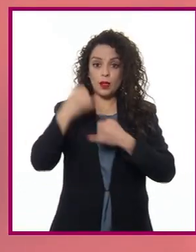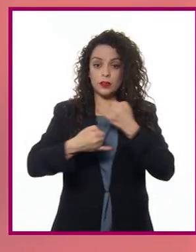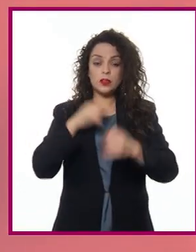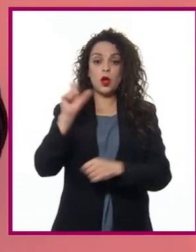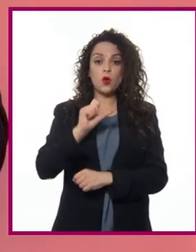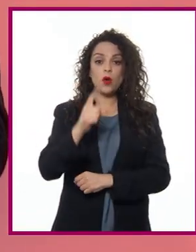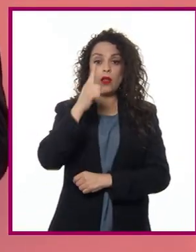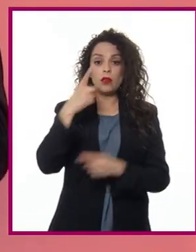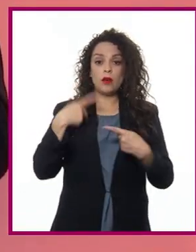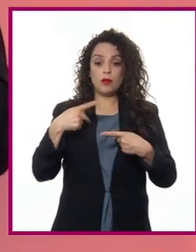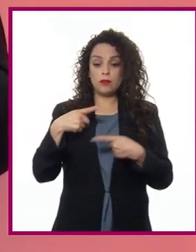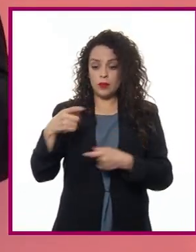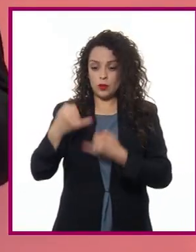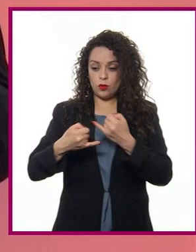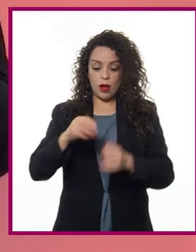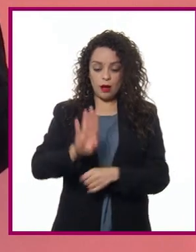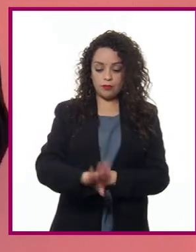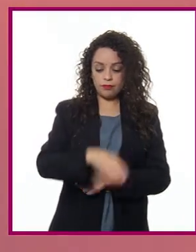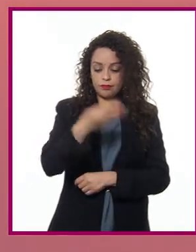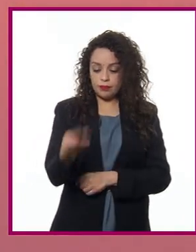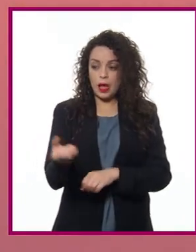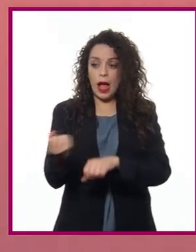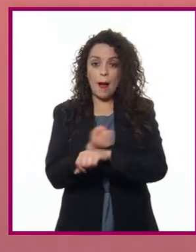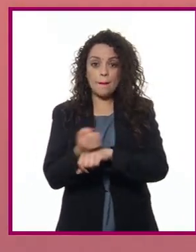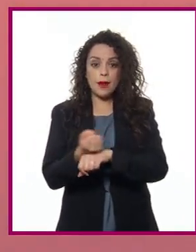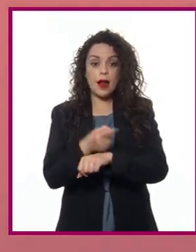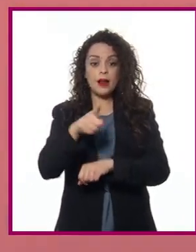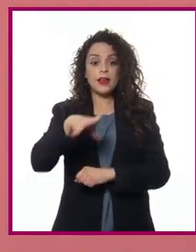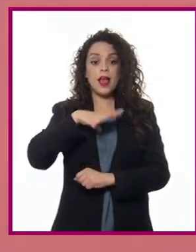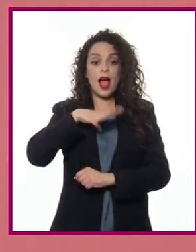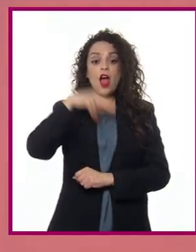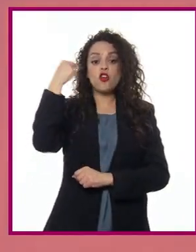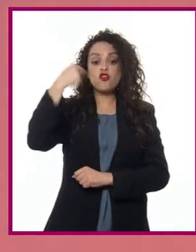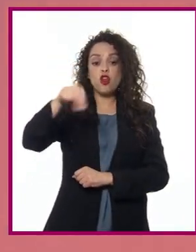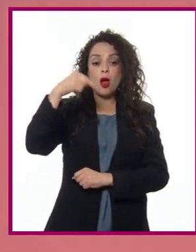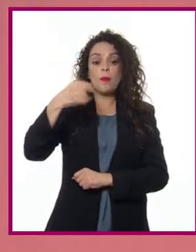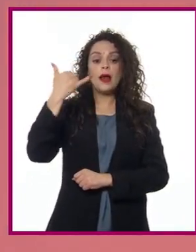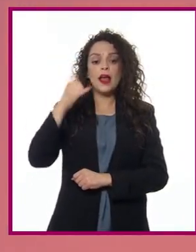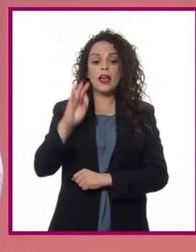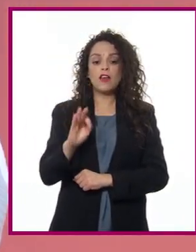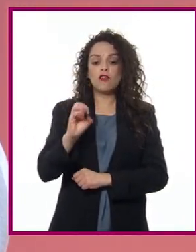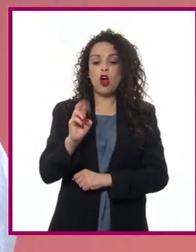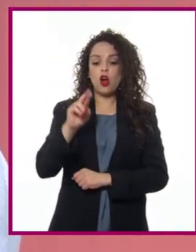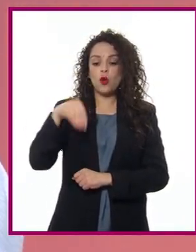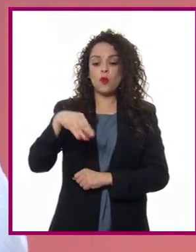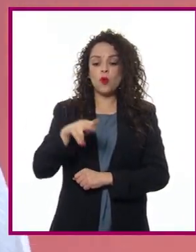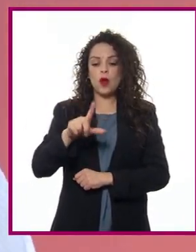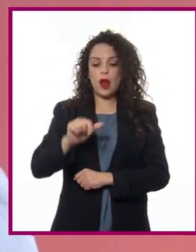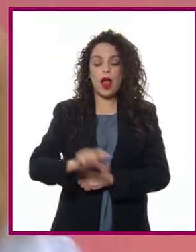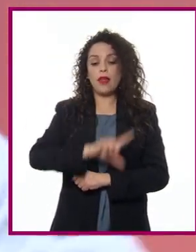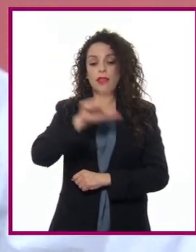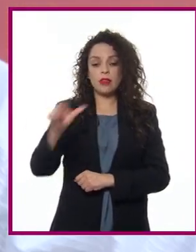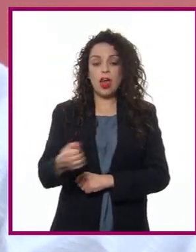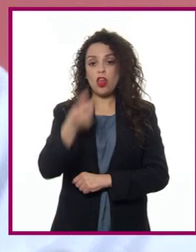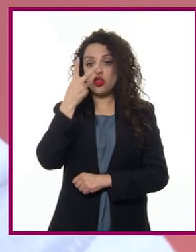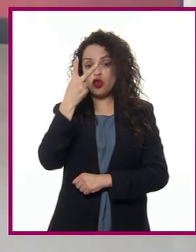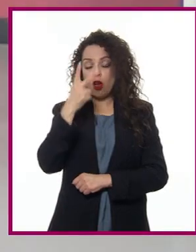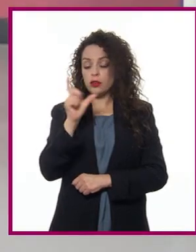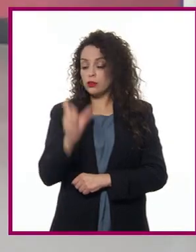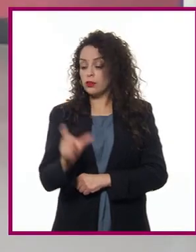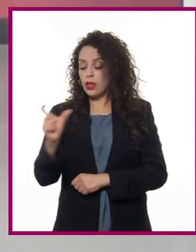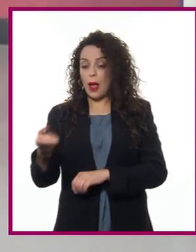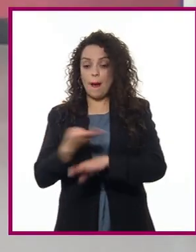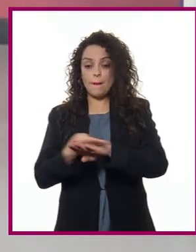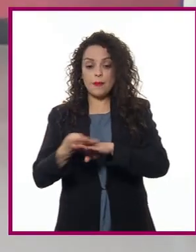jugadores destapa una tarjeta amarilla, la cual contiene el nombre y la fórmula del compuesto. Después buscará en 2 tarjetas blancas a los